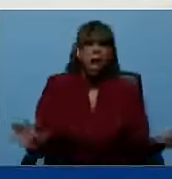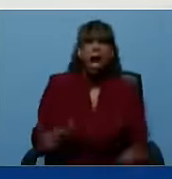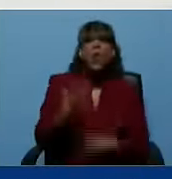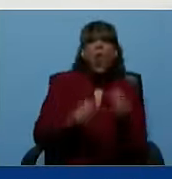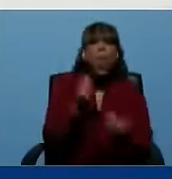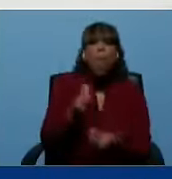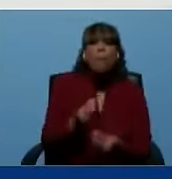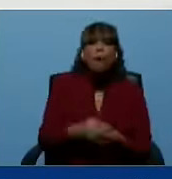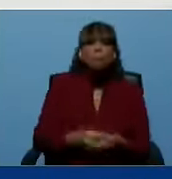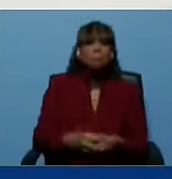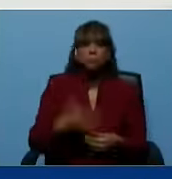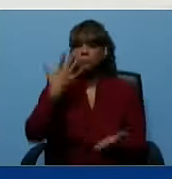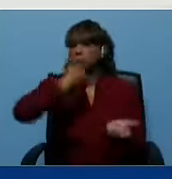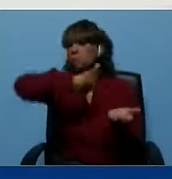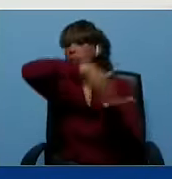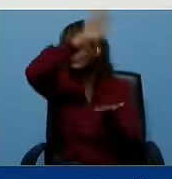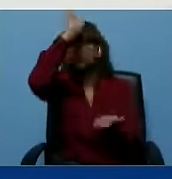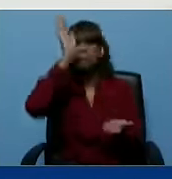¡Shut up!